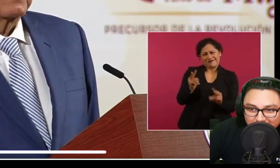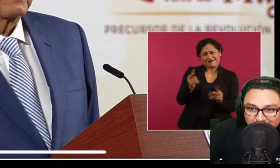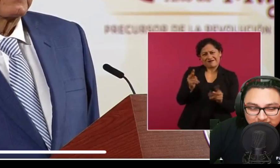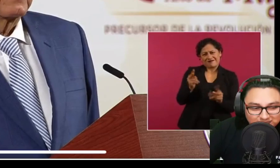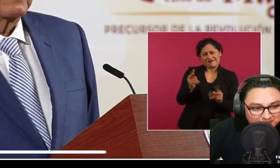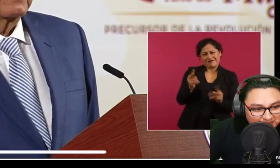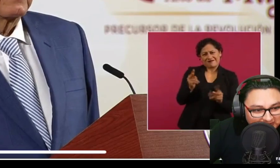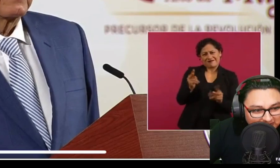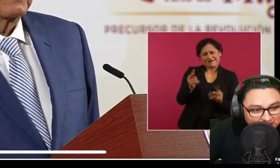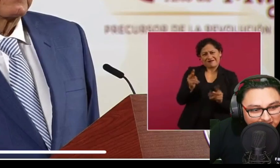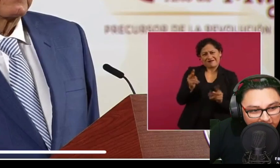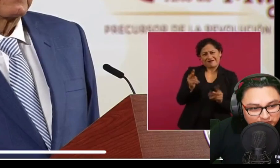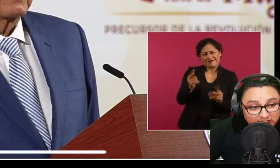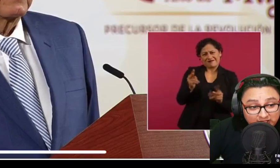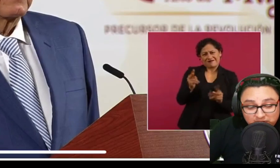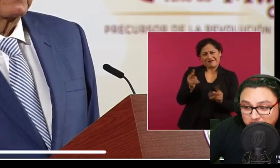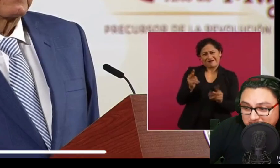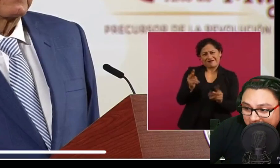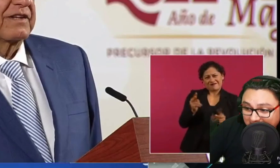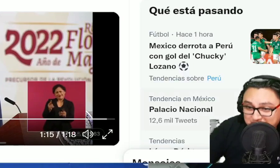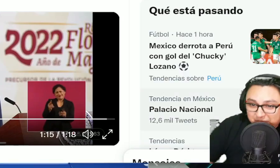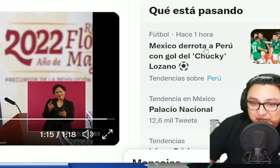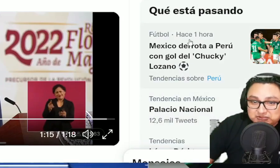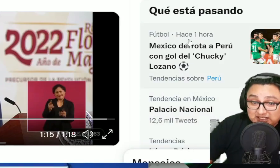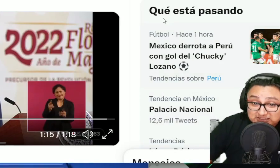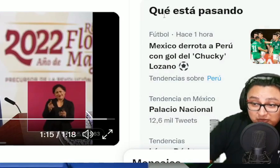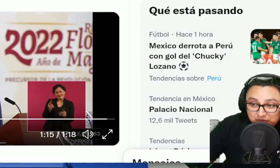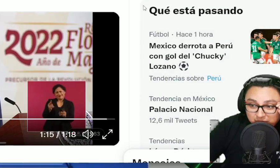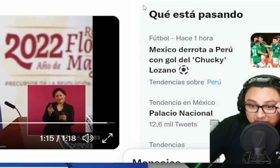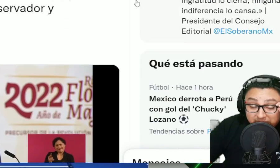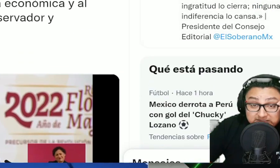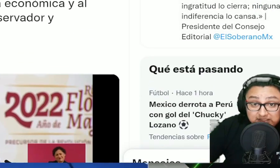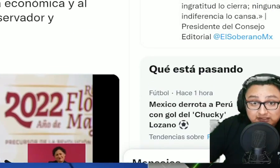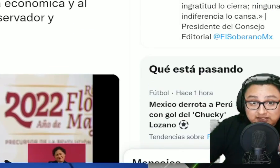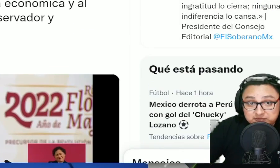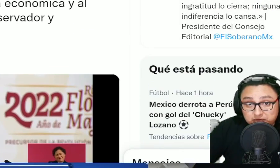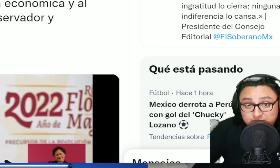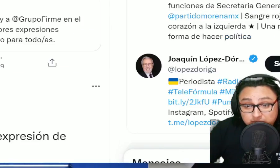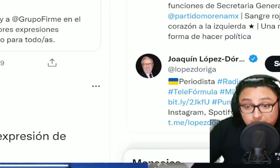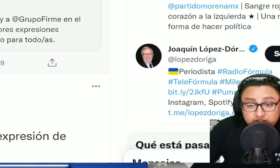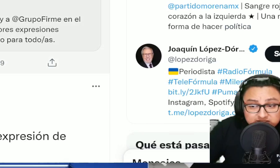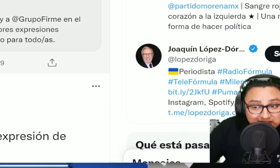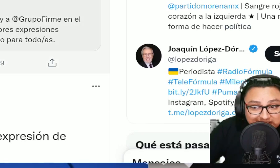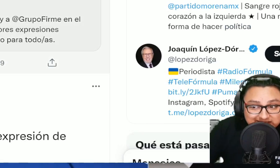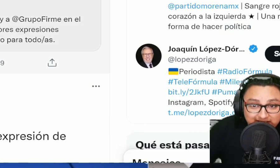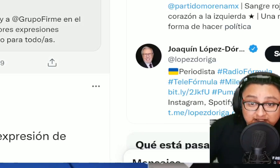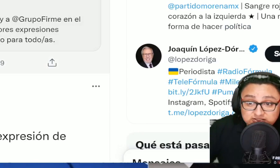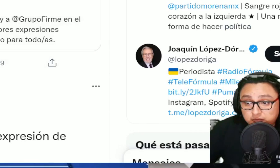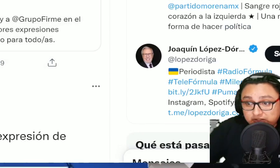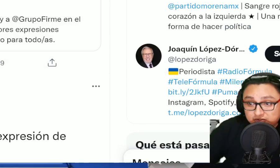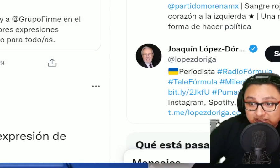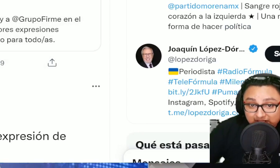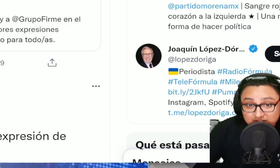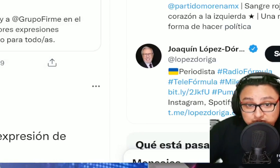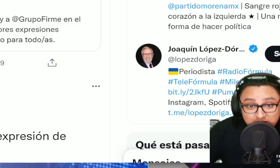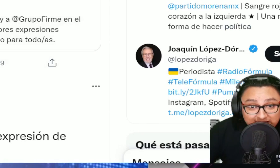contenta ahí lo tienen amigos y amigas pregoneros así lo dijo el presidente Andrés Manuel López Obrador por eso es tendencia en estos